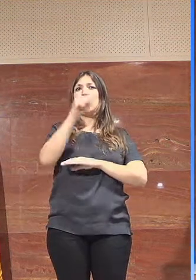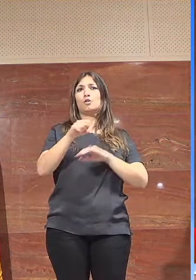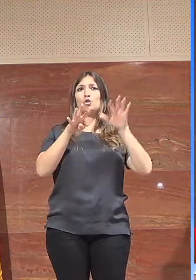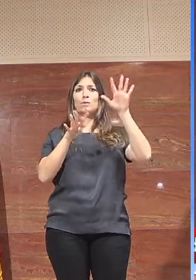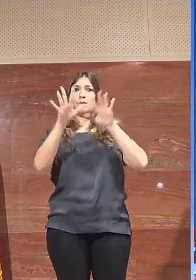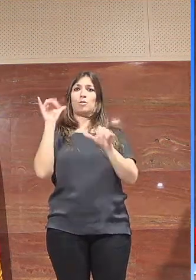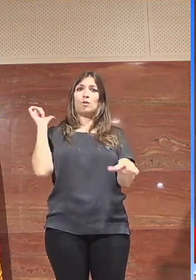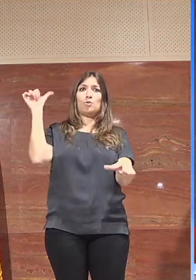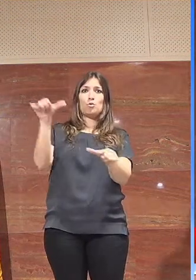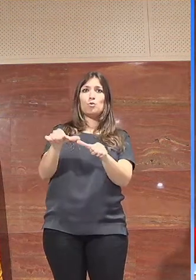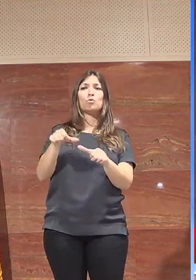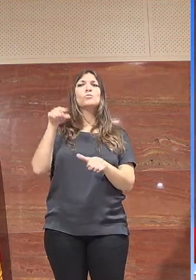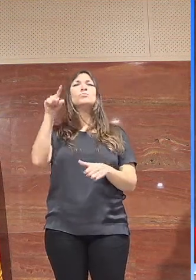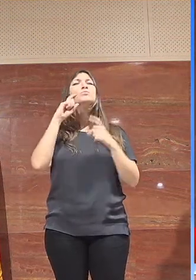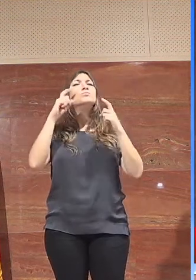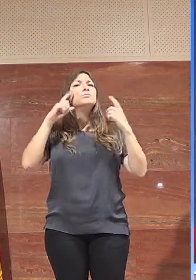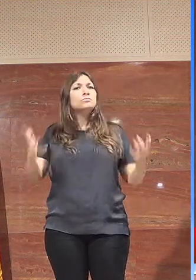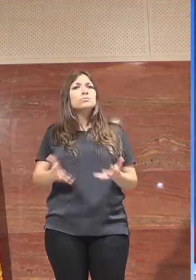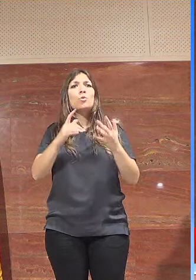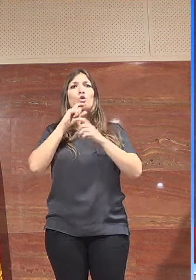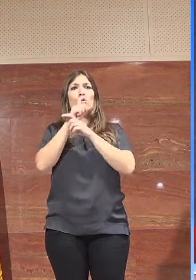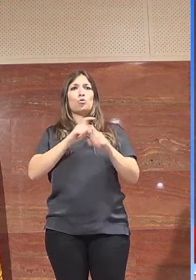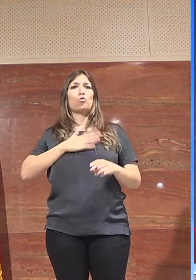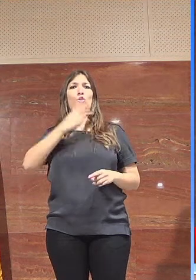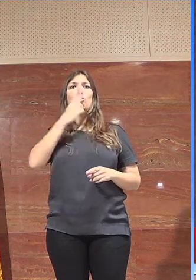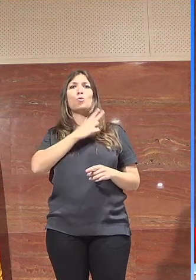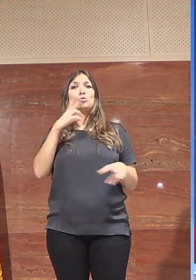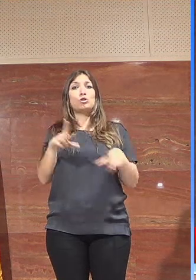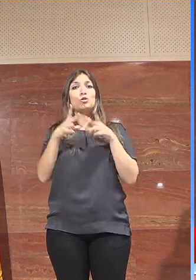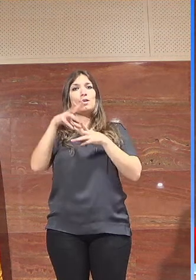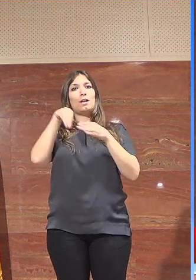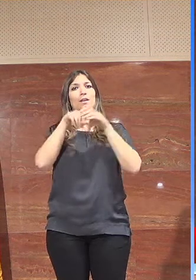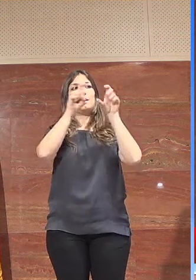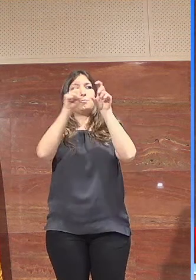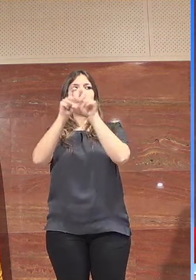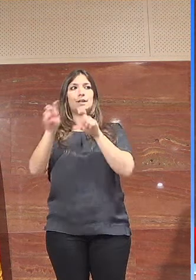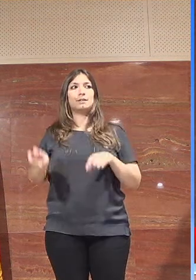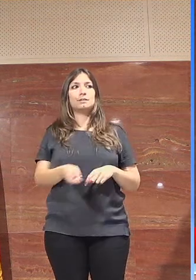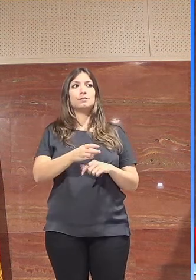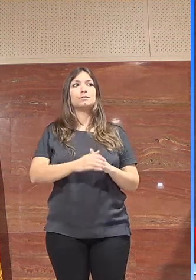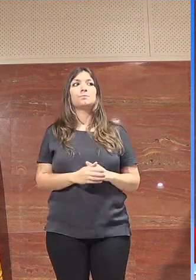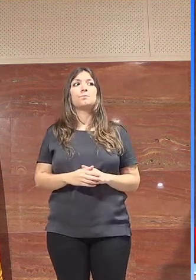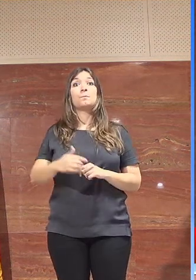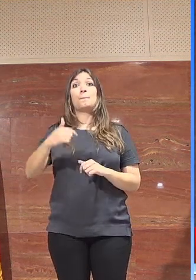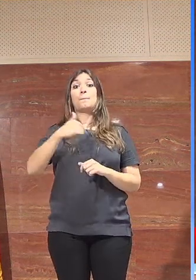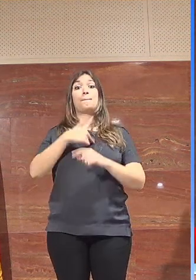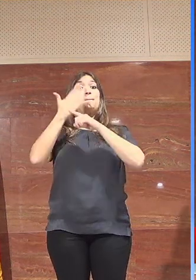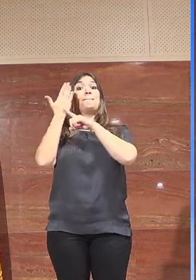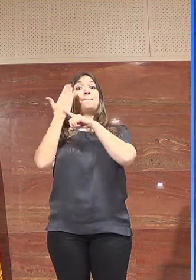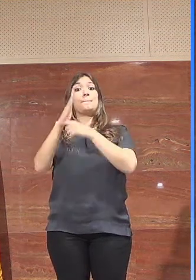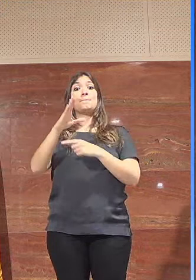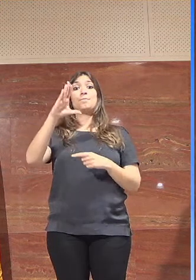95 y tratan de promover el compromiso social de las empresas. Yo daré la presentación